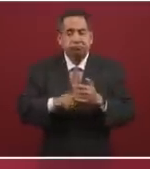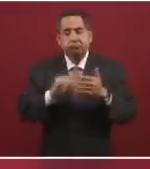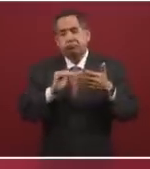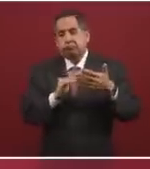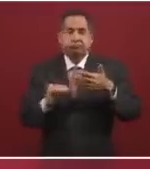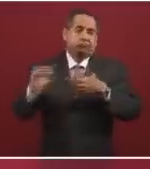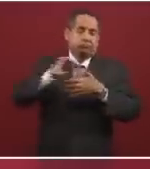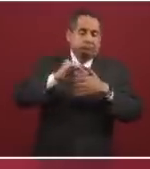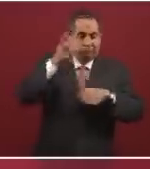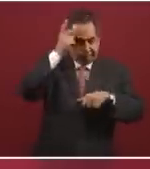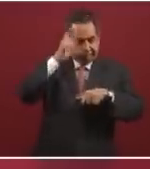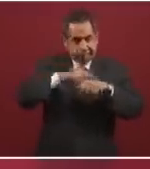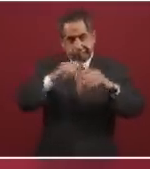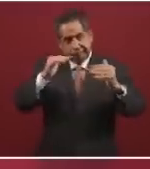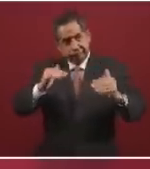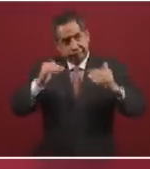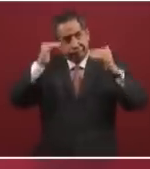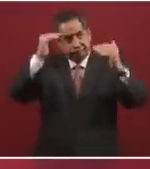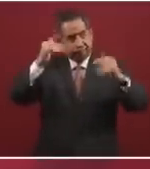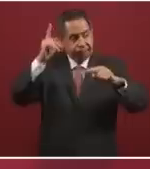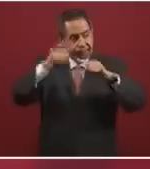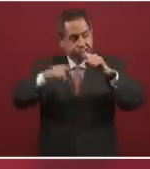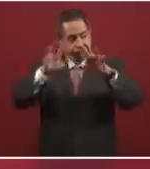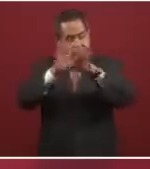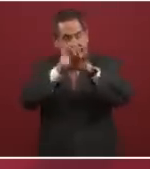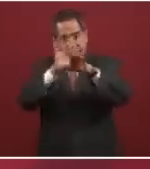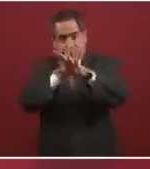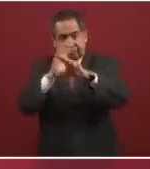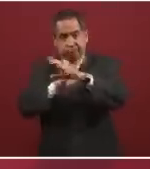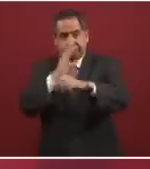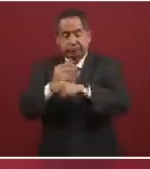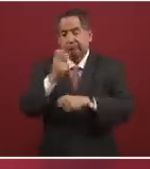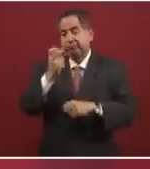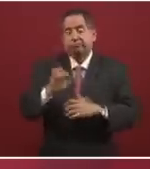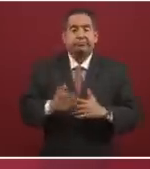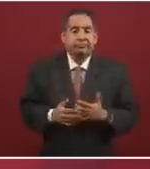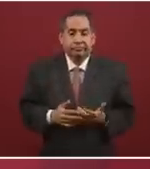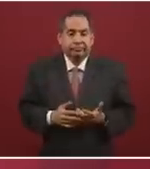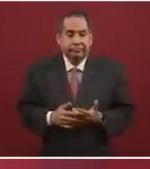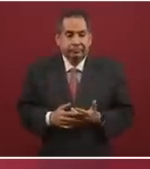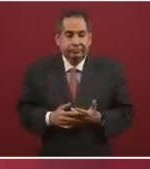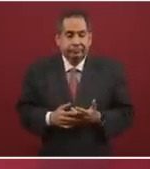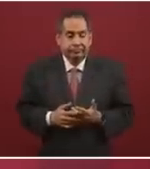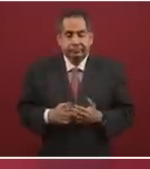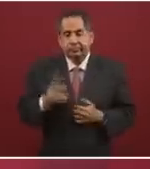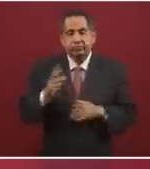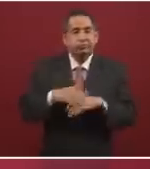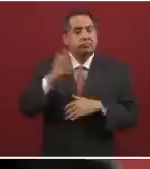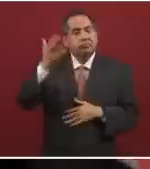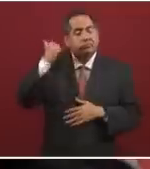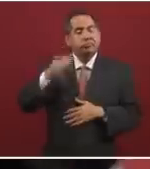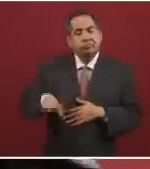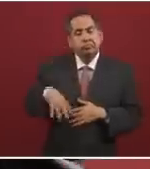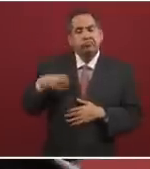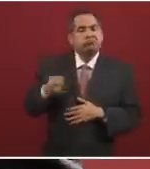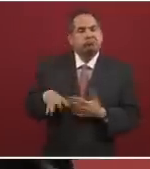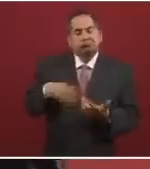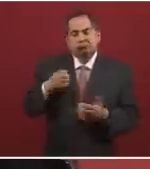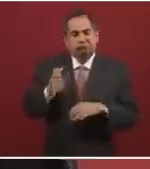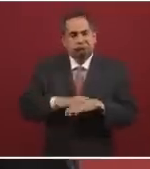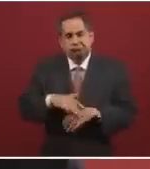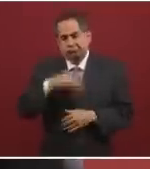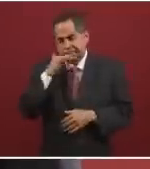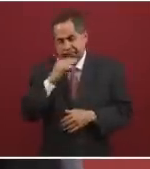trataba de los altos funcionarios públicos porque se abusó.